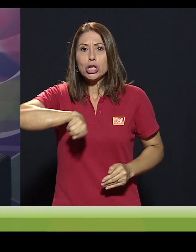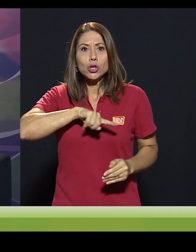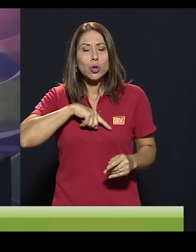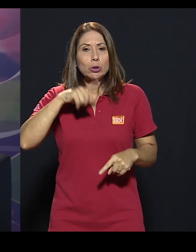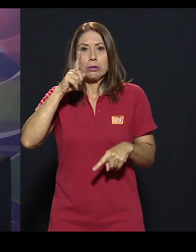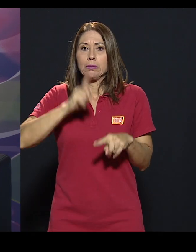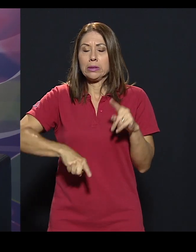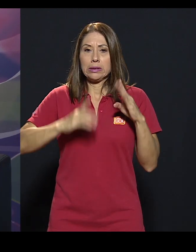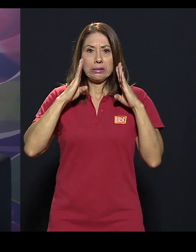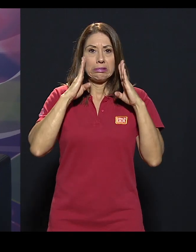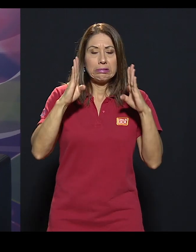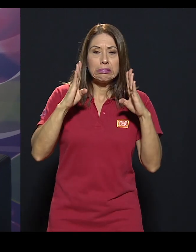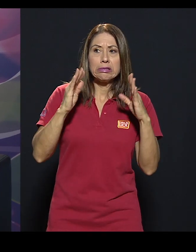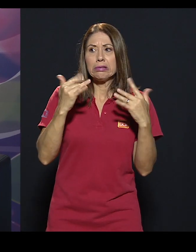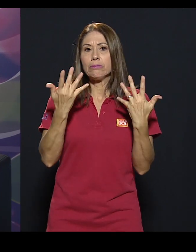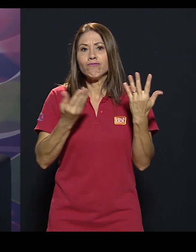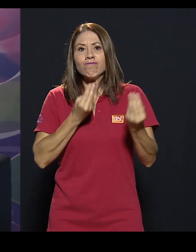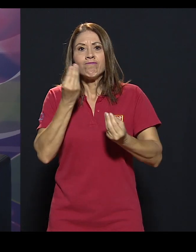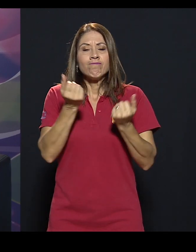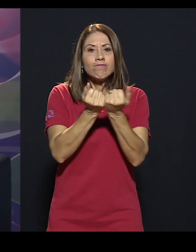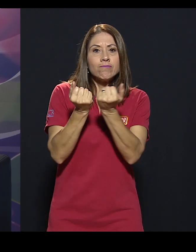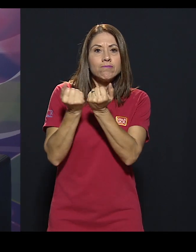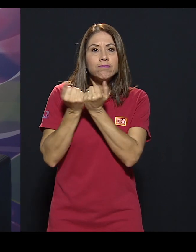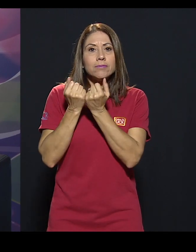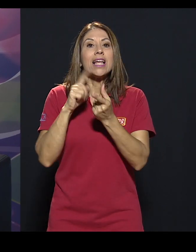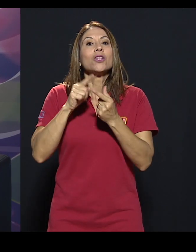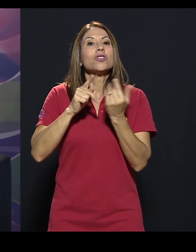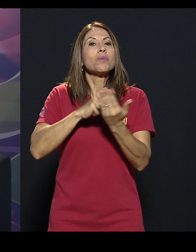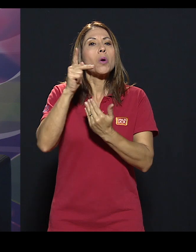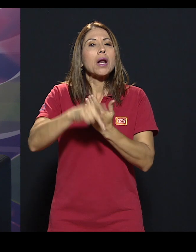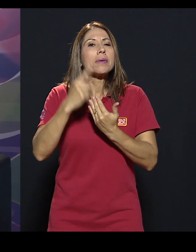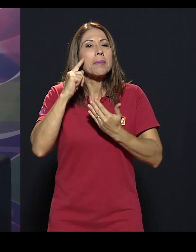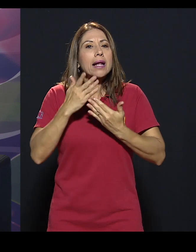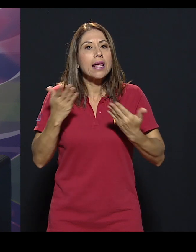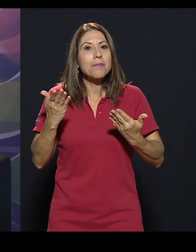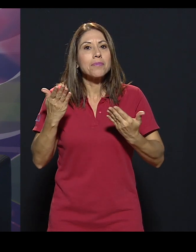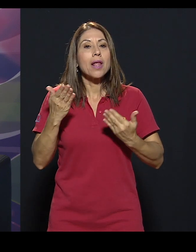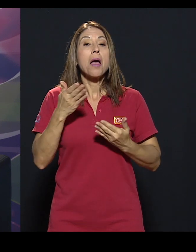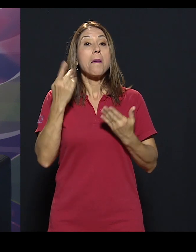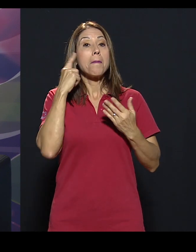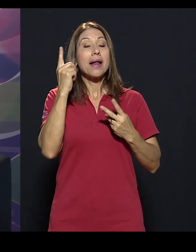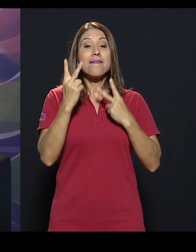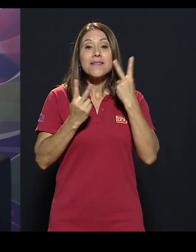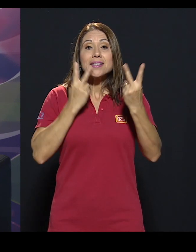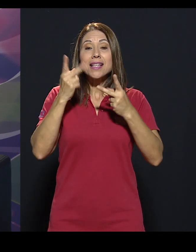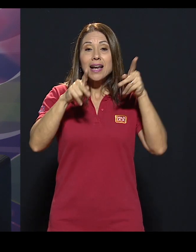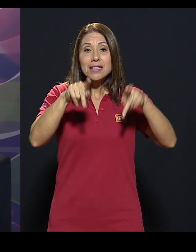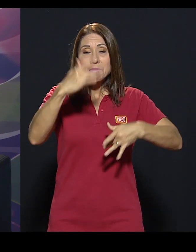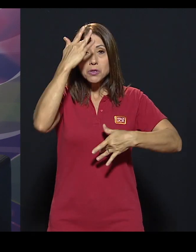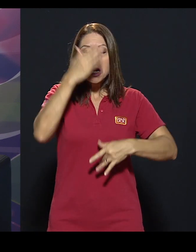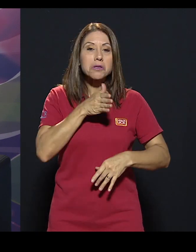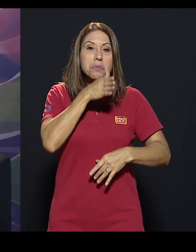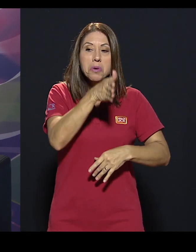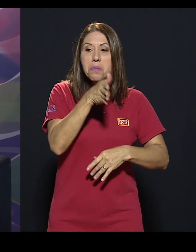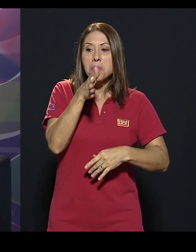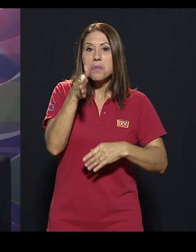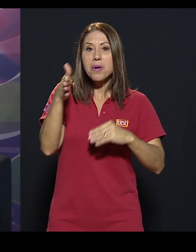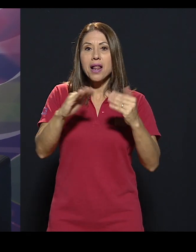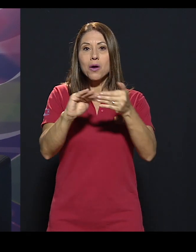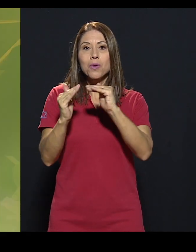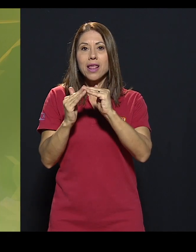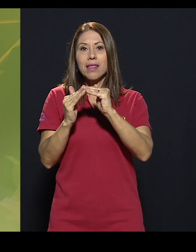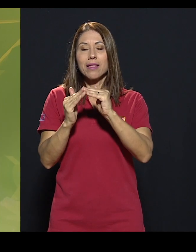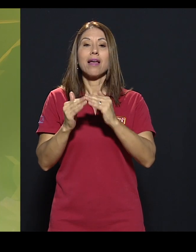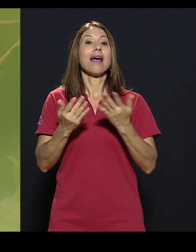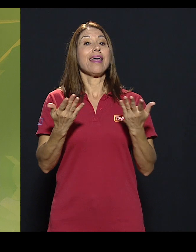dábamos abasto y entonces ideamos esos programas para ir a visitar a los pacientes a la comunidad, a las personas mayores. Y también de una